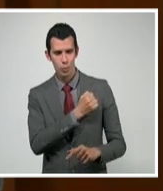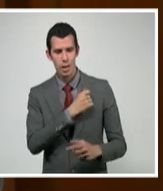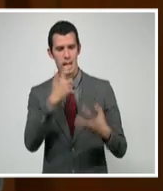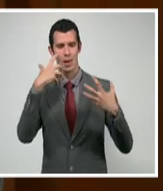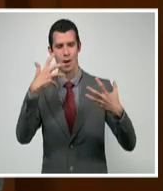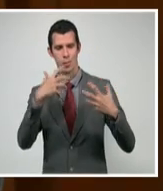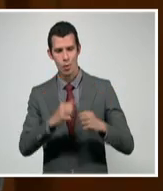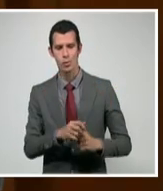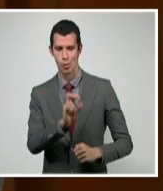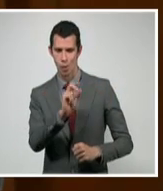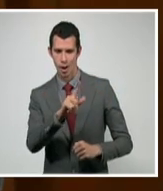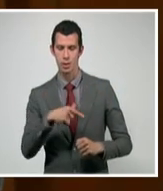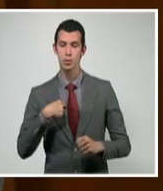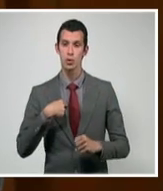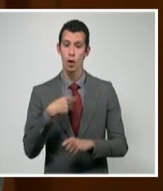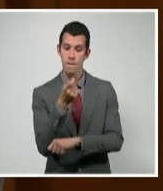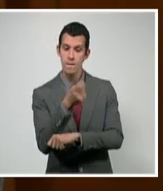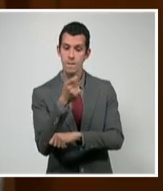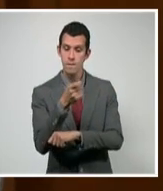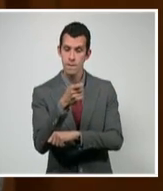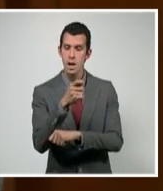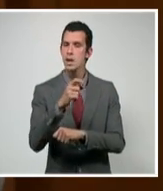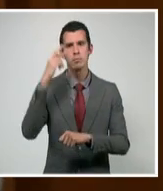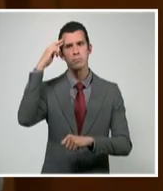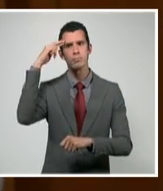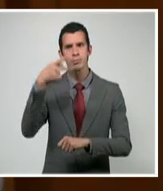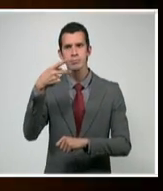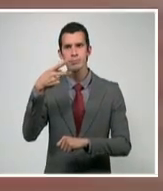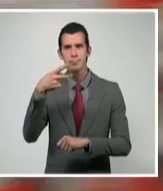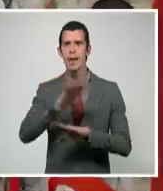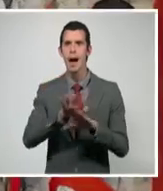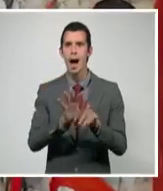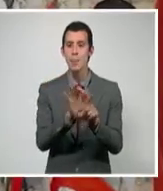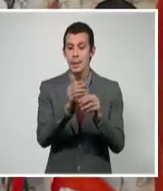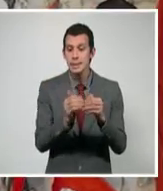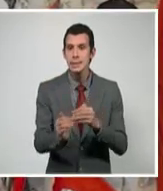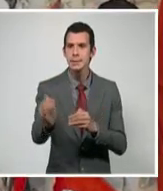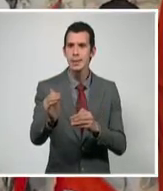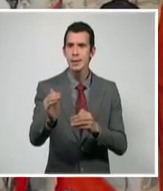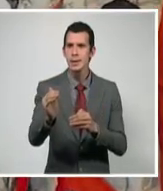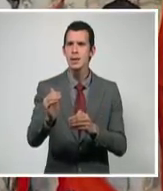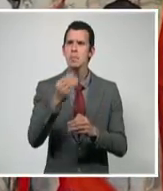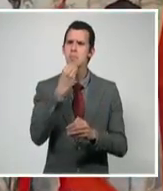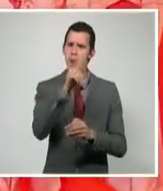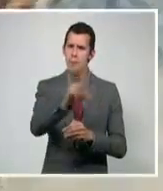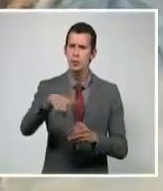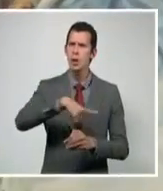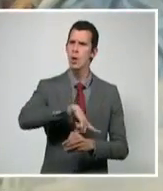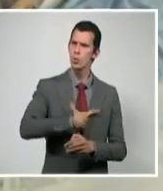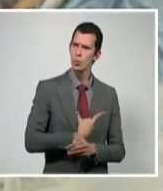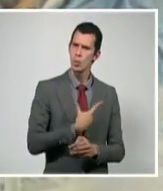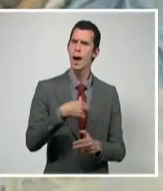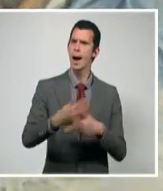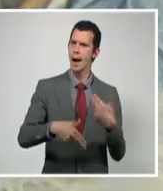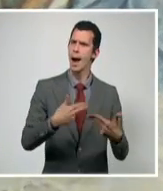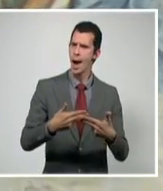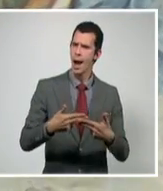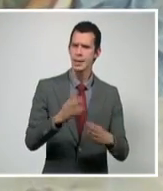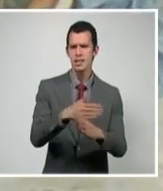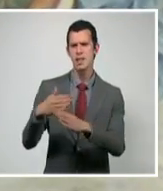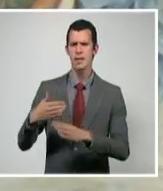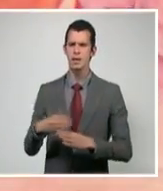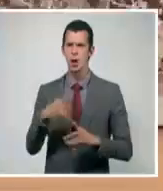la expresión artística para provocar en el campo político. El realismo socialista soviético creó un